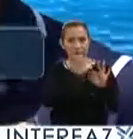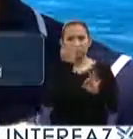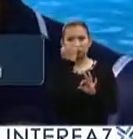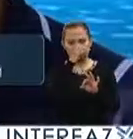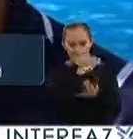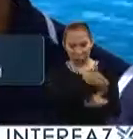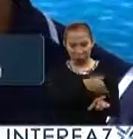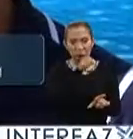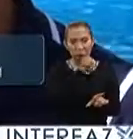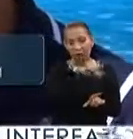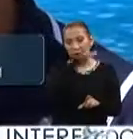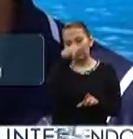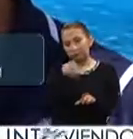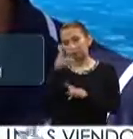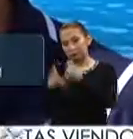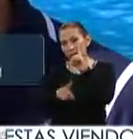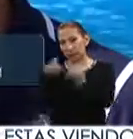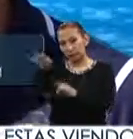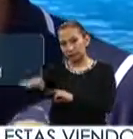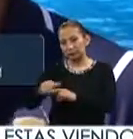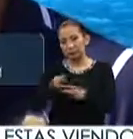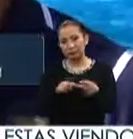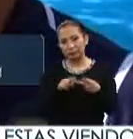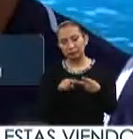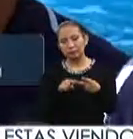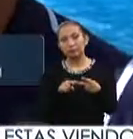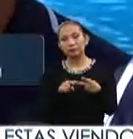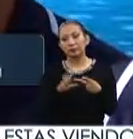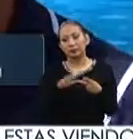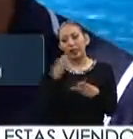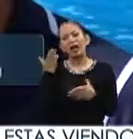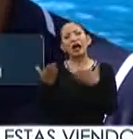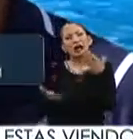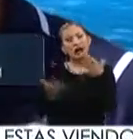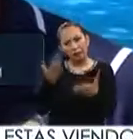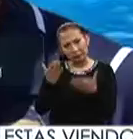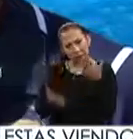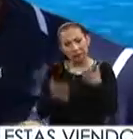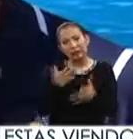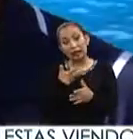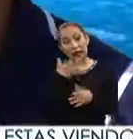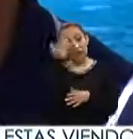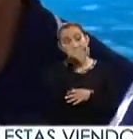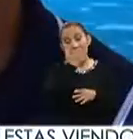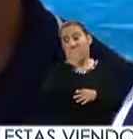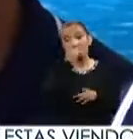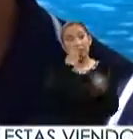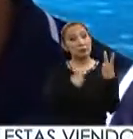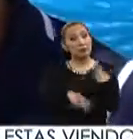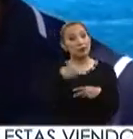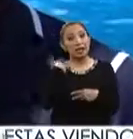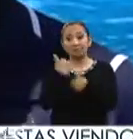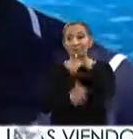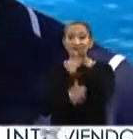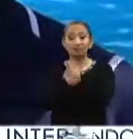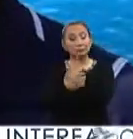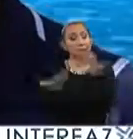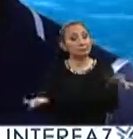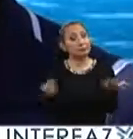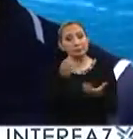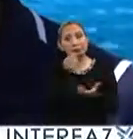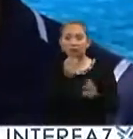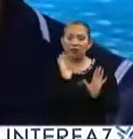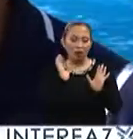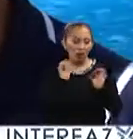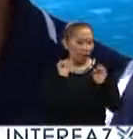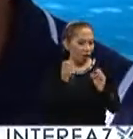académico y posteriormente a lo deportivo. Hay ocasiones que tienen un examen y no pueden hacer una competencia, pues les